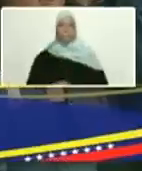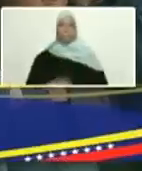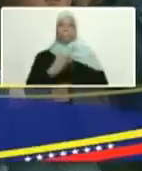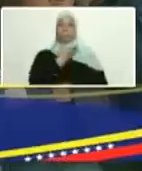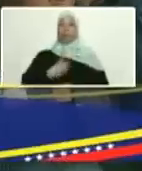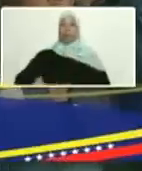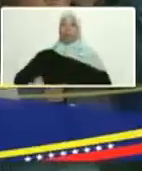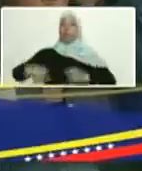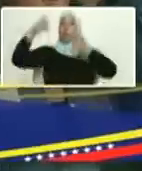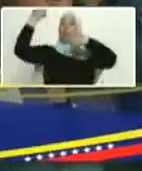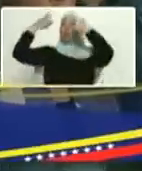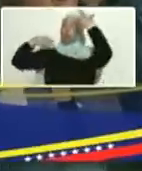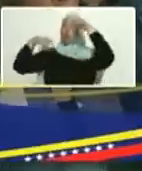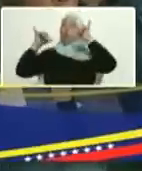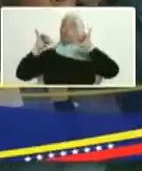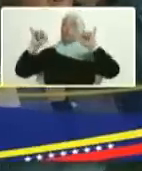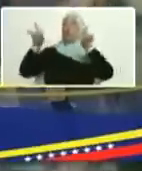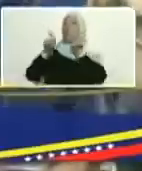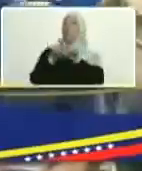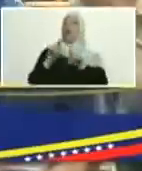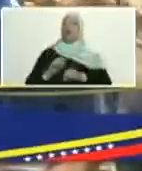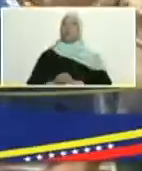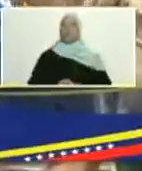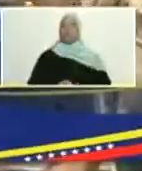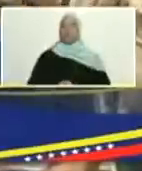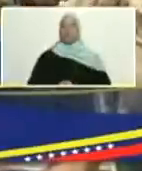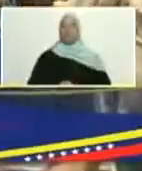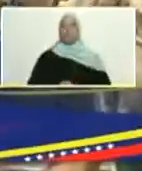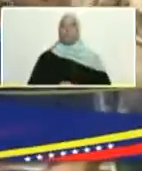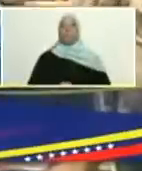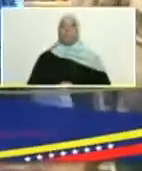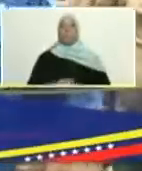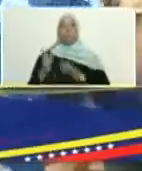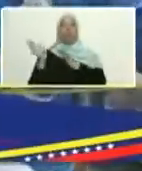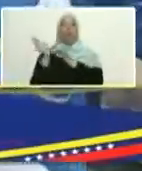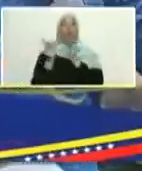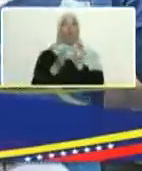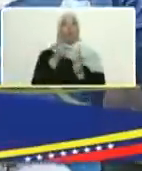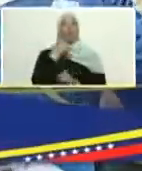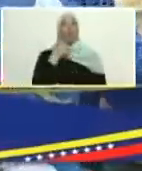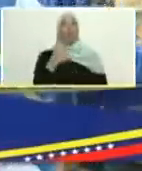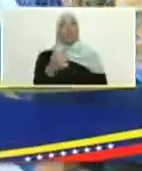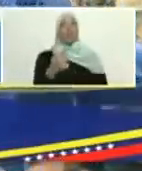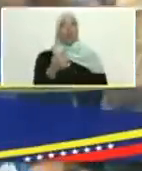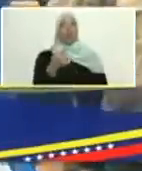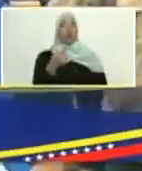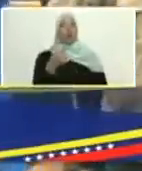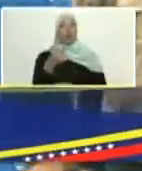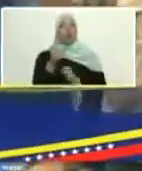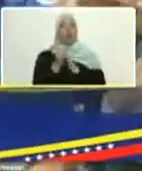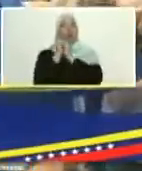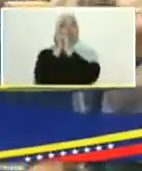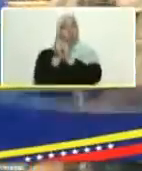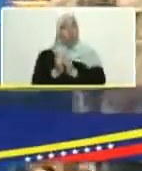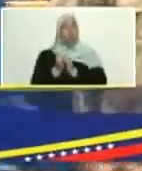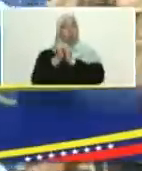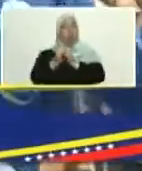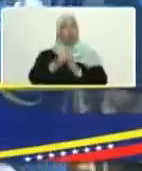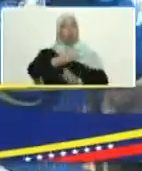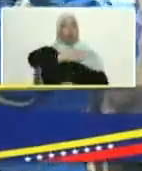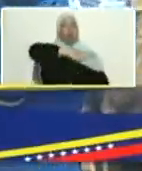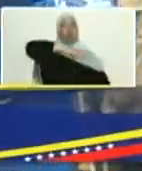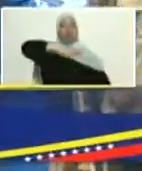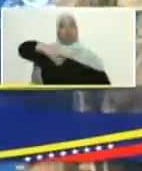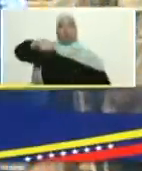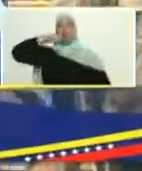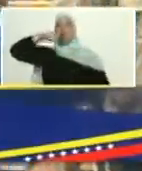Chávez, porque Jesús lo dijo, curó con la palabra. Jesús caminó sobre las aguas y nos dijo,